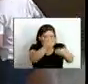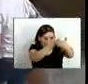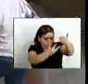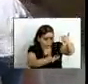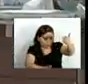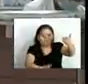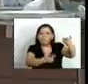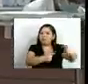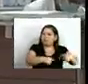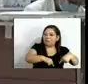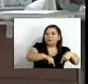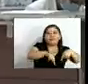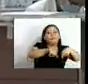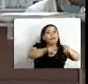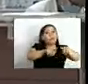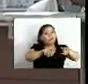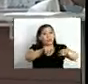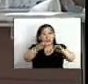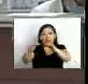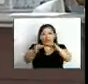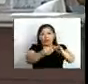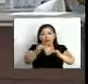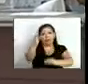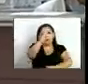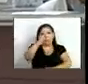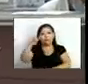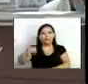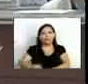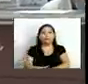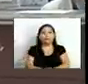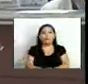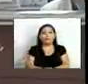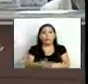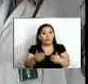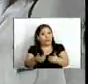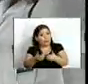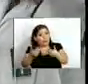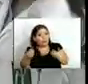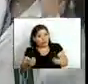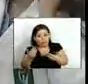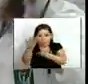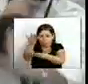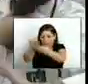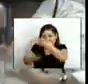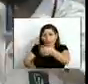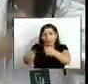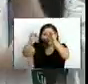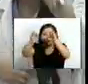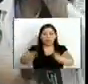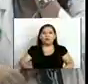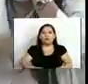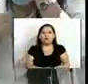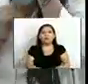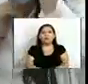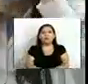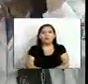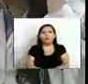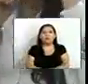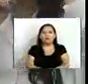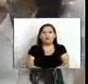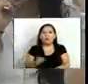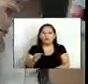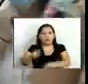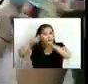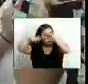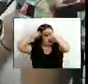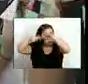registrados continuarán existiendo en todos los países, aparte de los reportes oficiales. Con imágenes